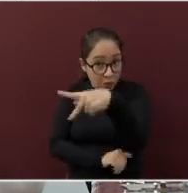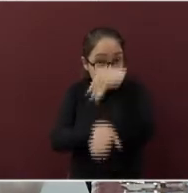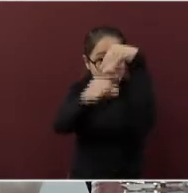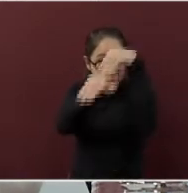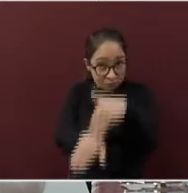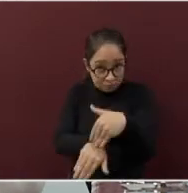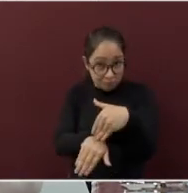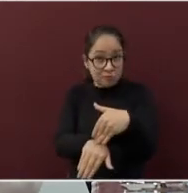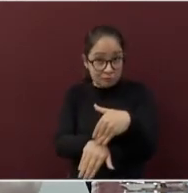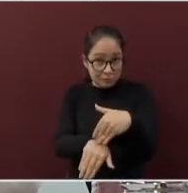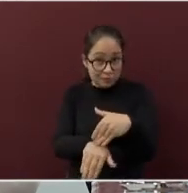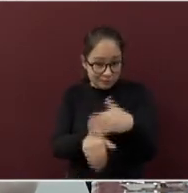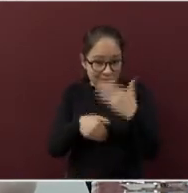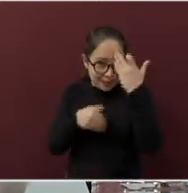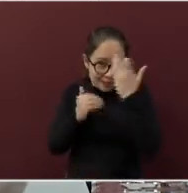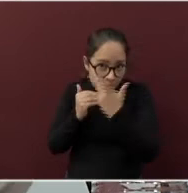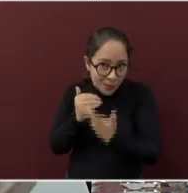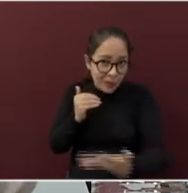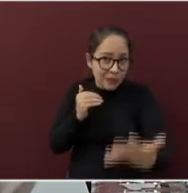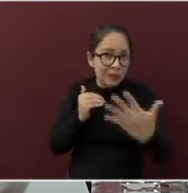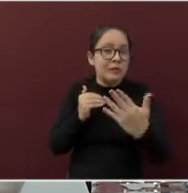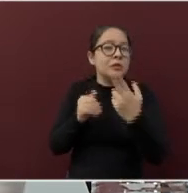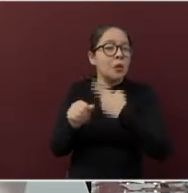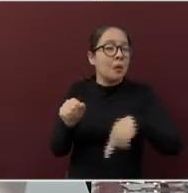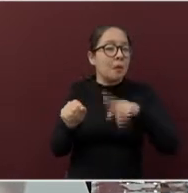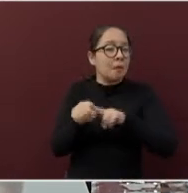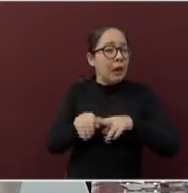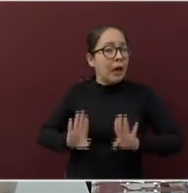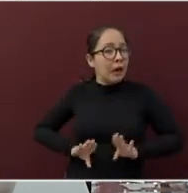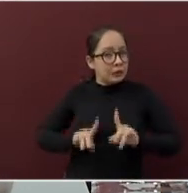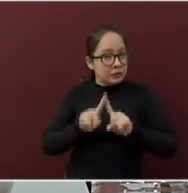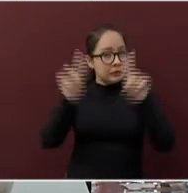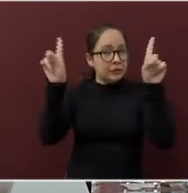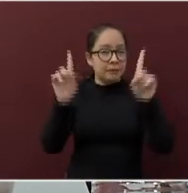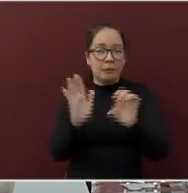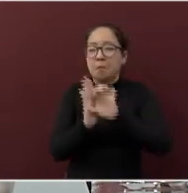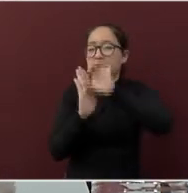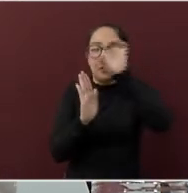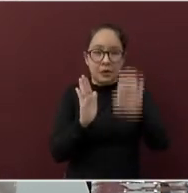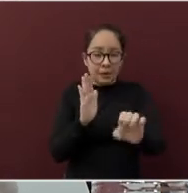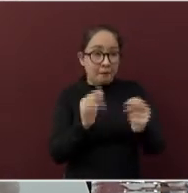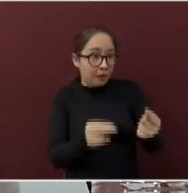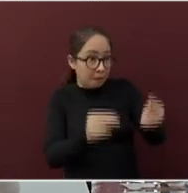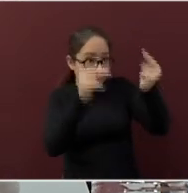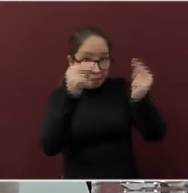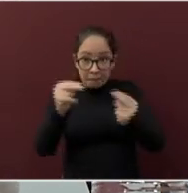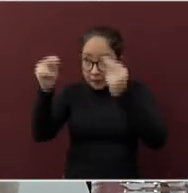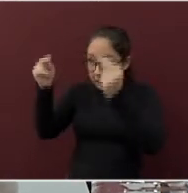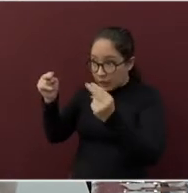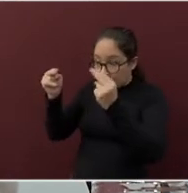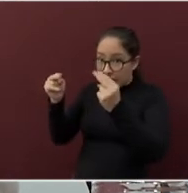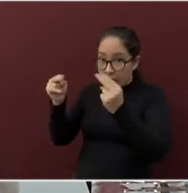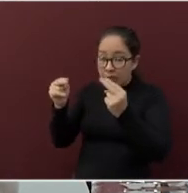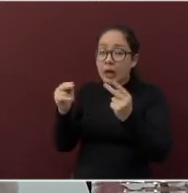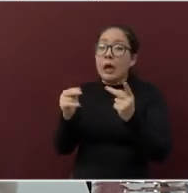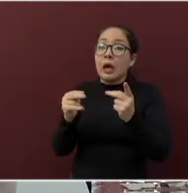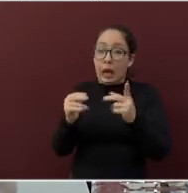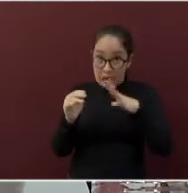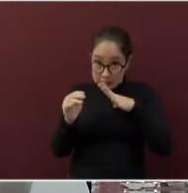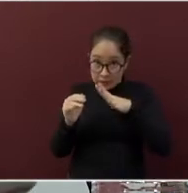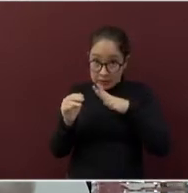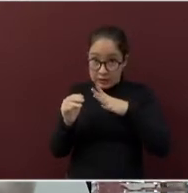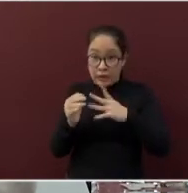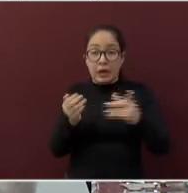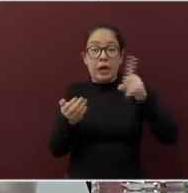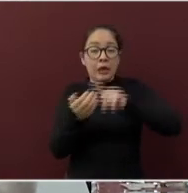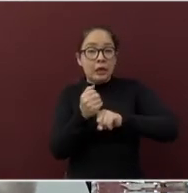es decir si tienen comercios ajustarse a lo que marca el mapa de acuerdo con